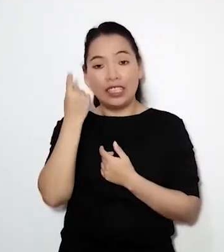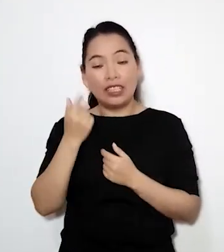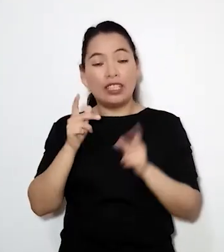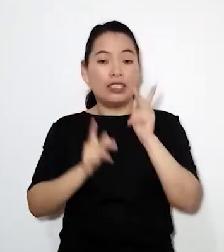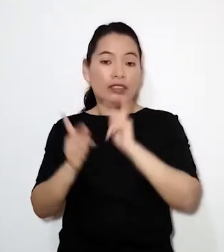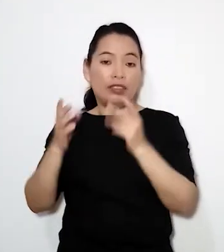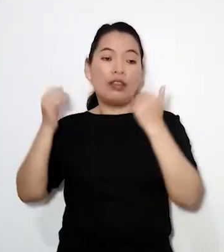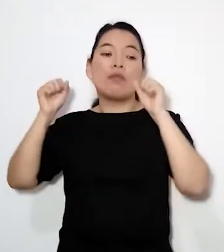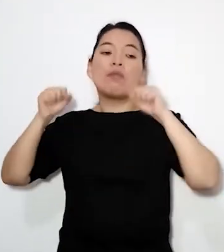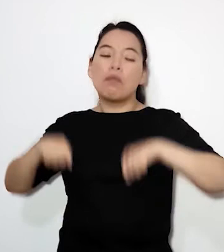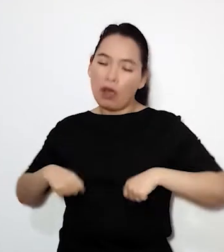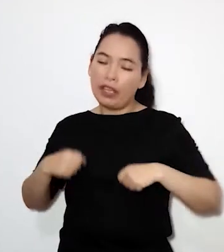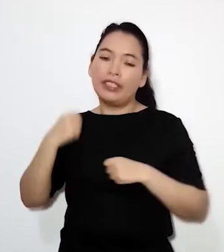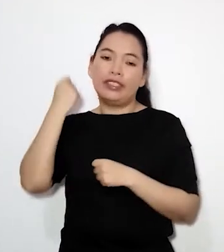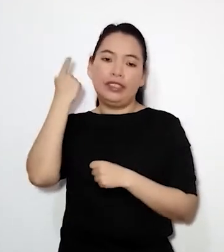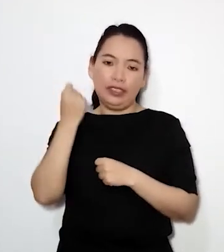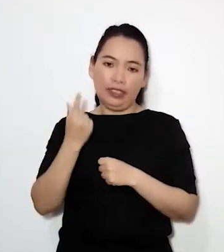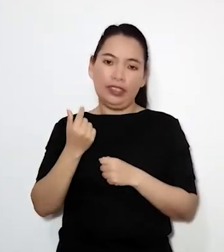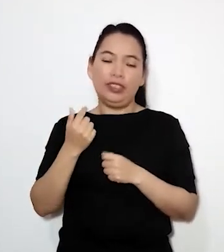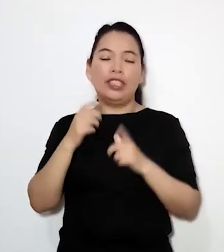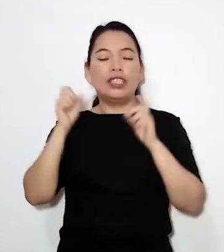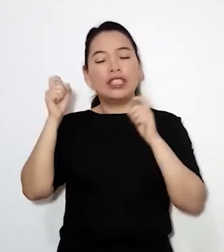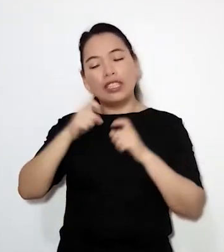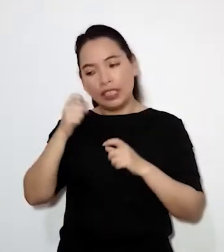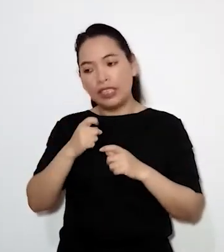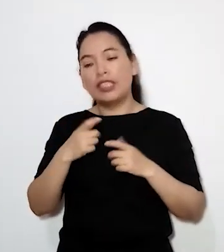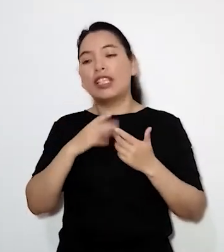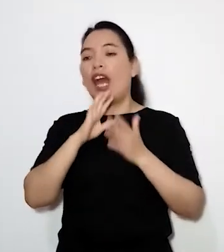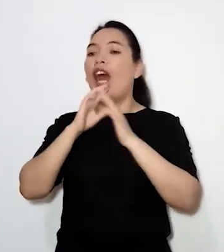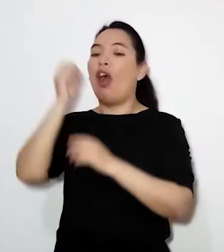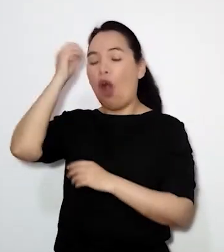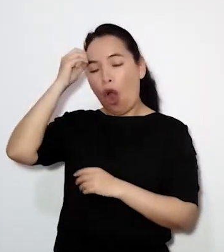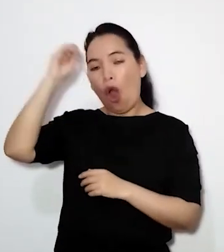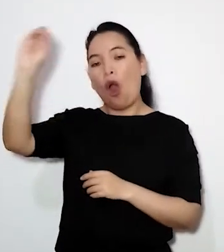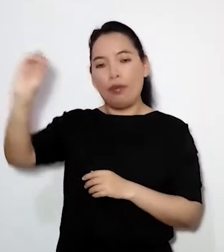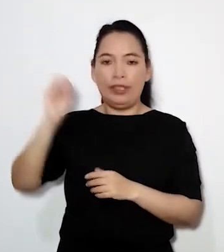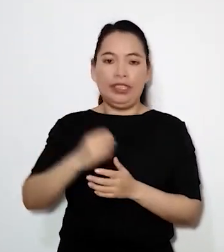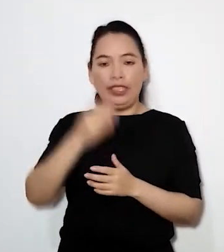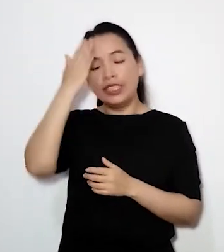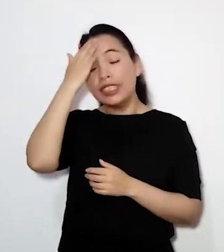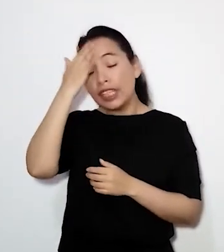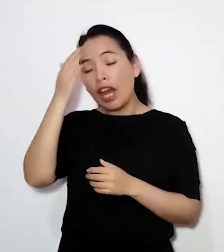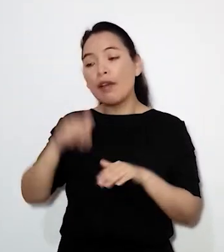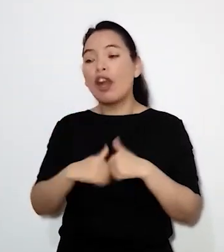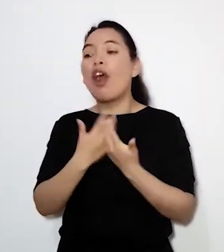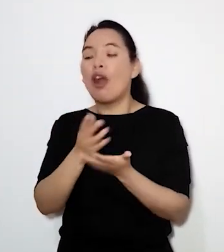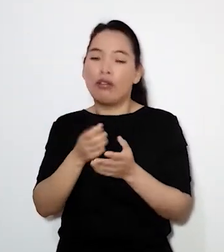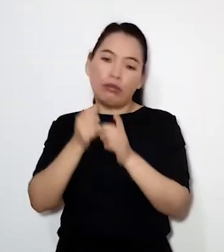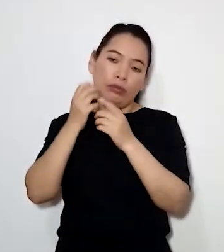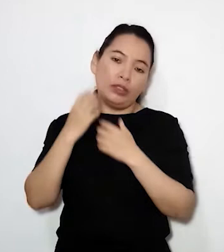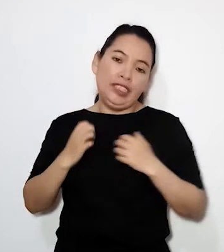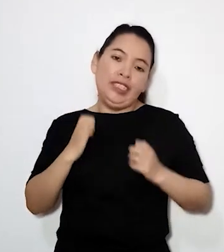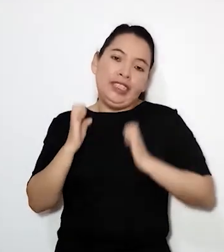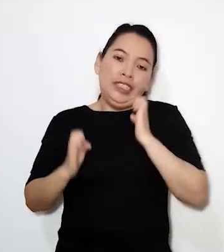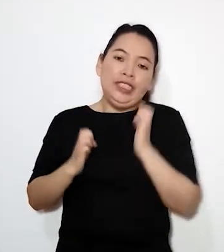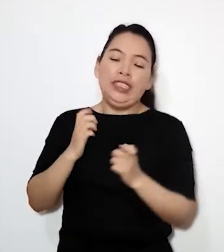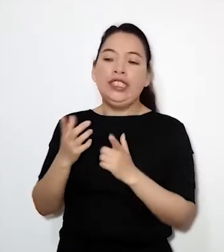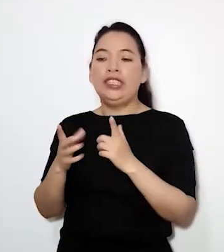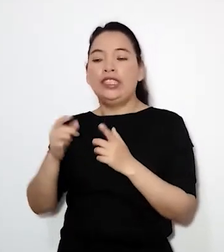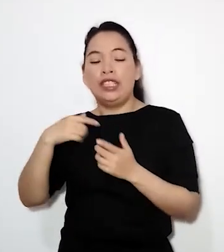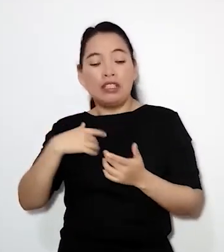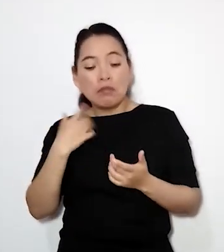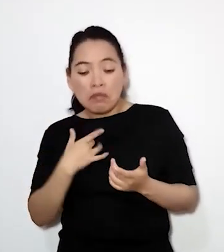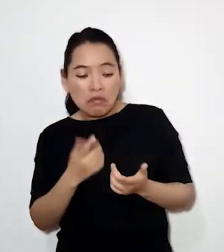a sus procesos educativos, que tienen que ser escuchados y tienen que poder preguntarles si sienten que están aprendiendo, cómo sienten las